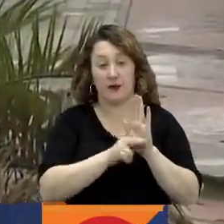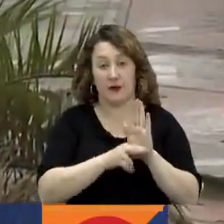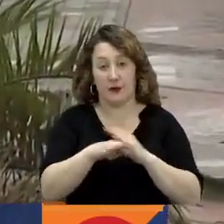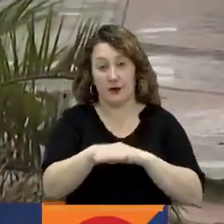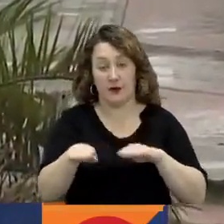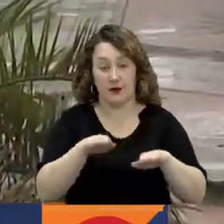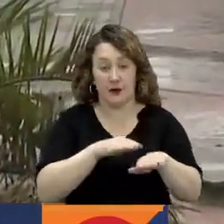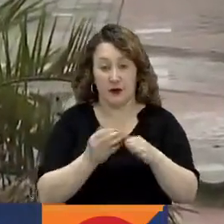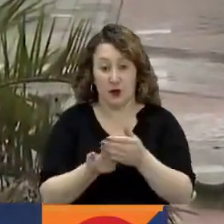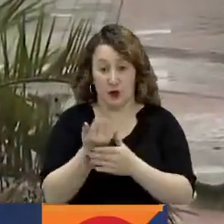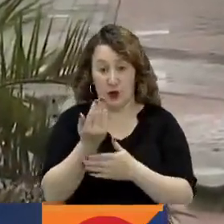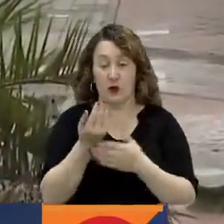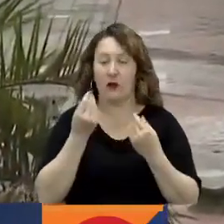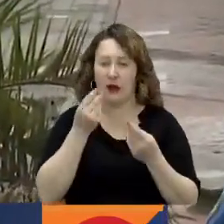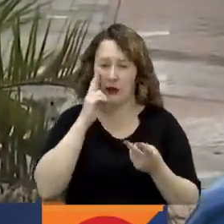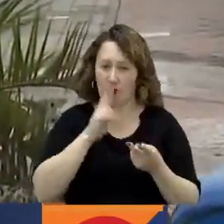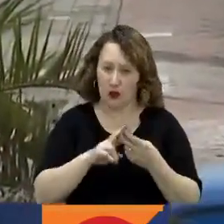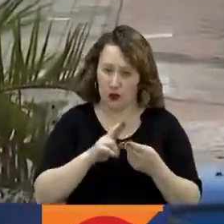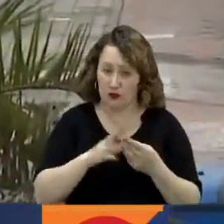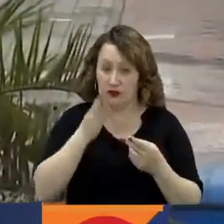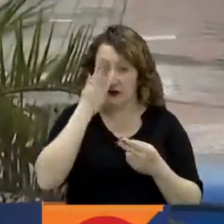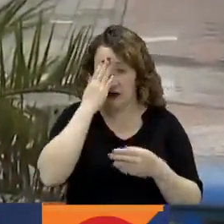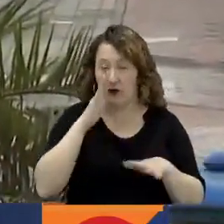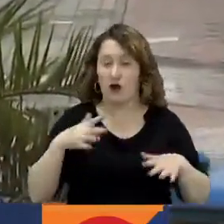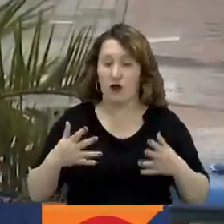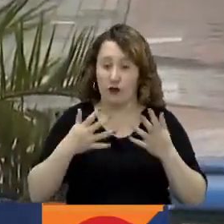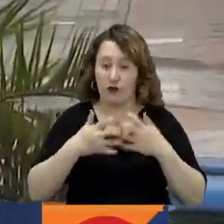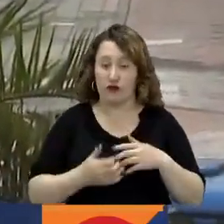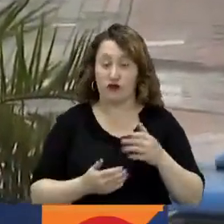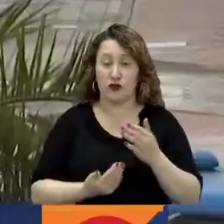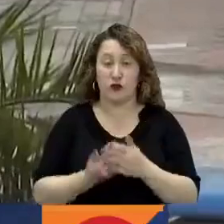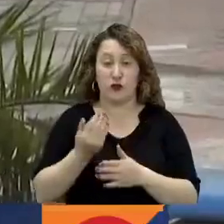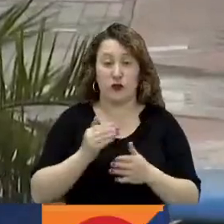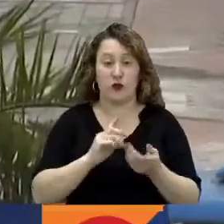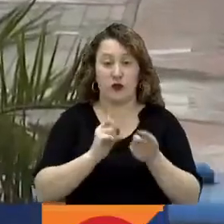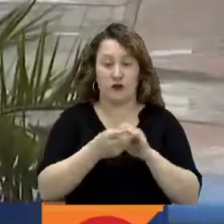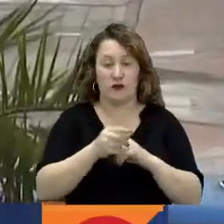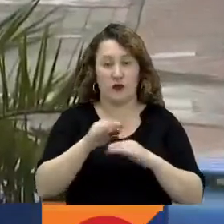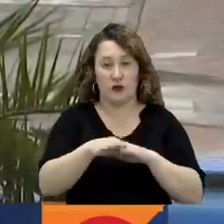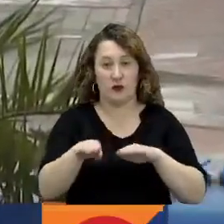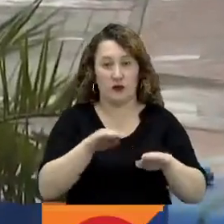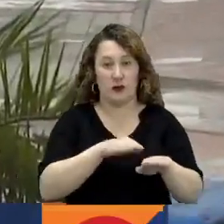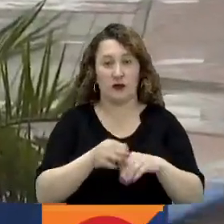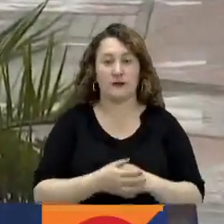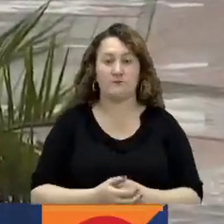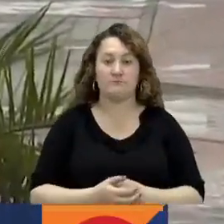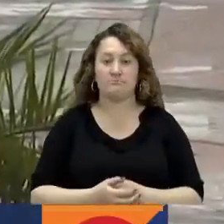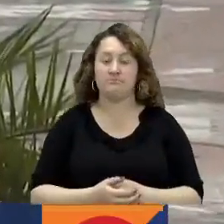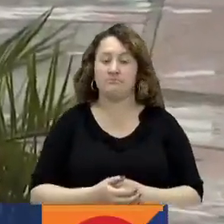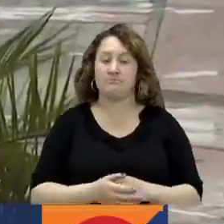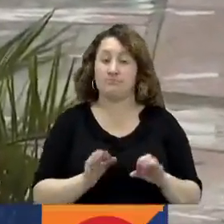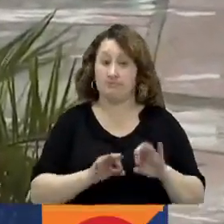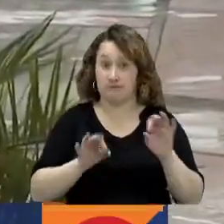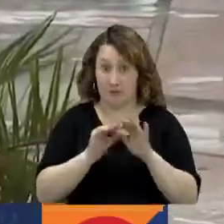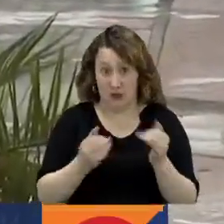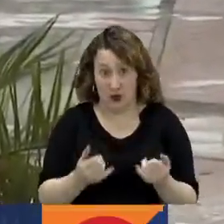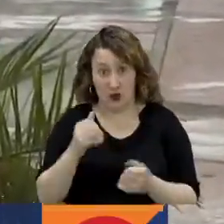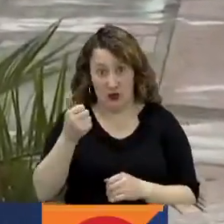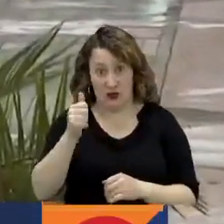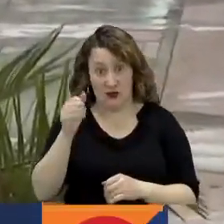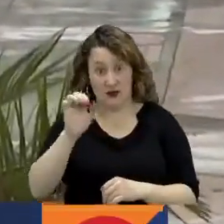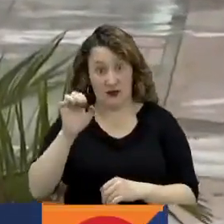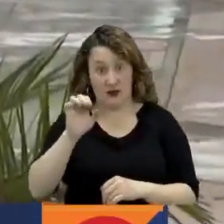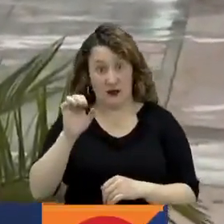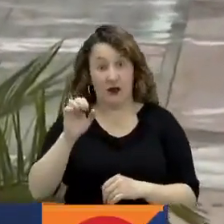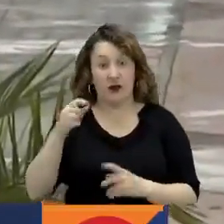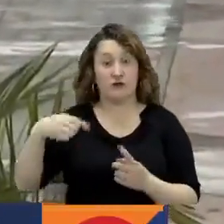puedan conocer y saber claramente cómo funciona este nuevo cambio en el pico y placa. Es importante recordar que hoy, 10 de enero, solo pueden circular